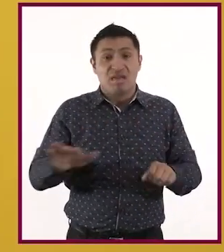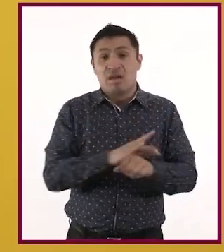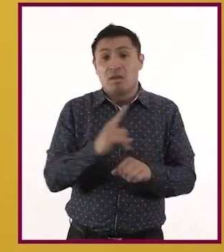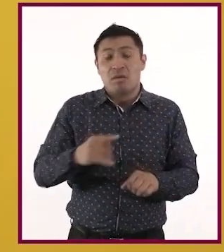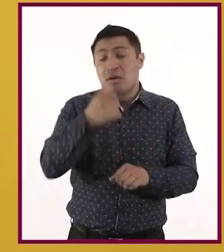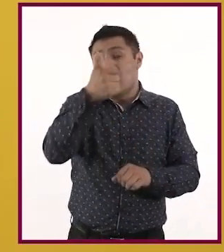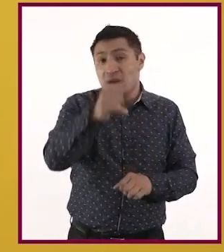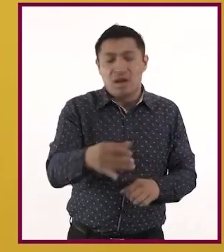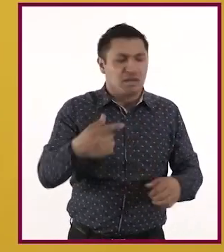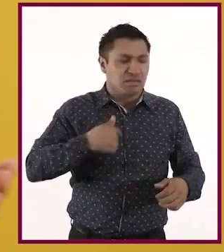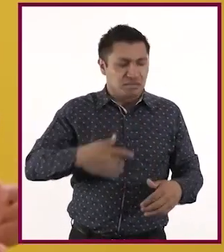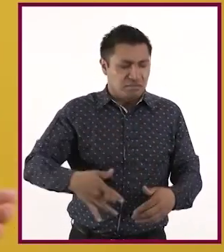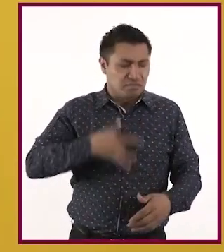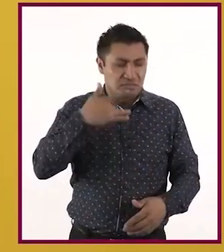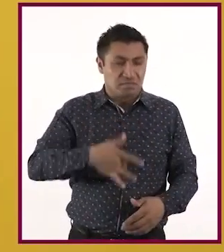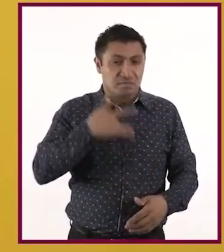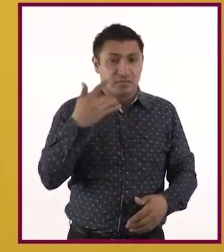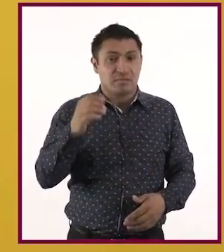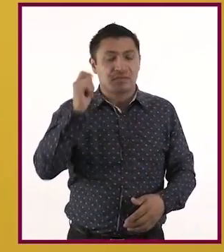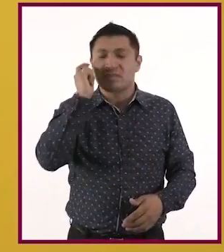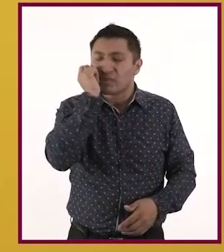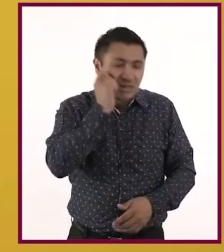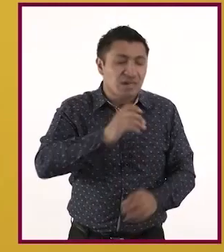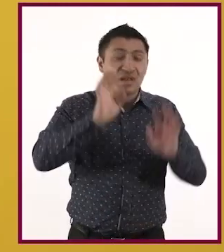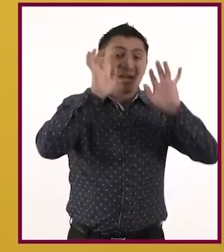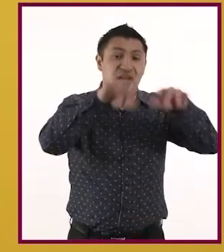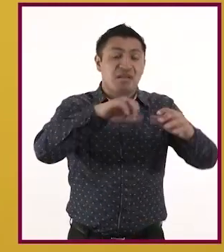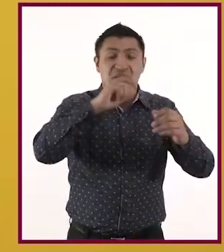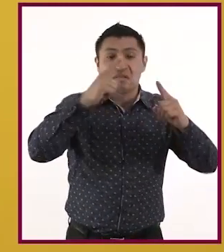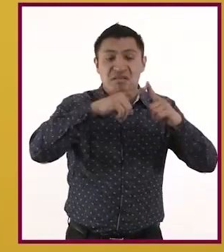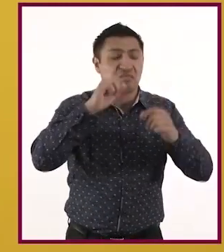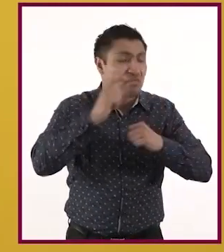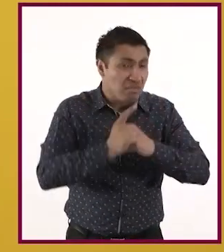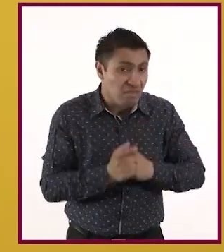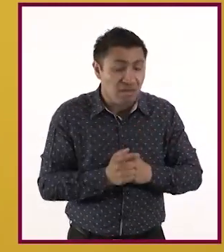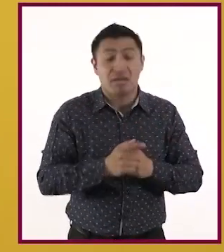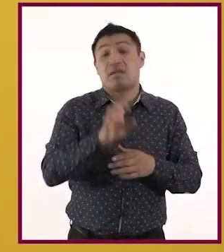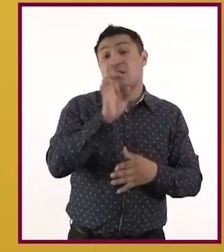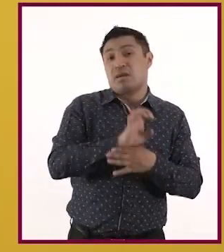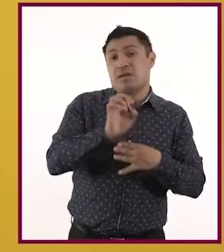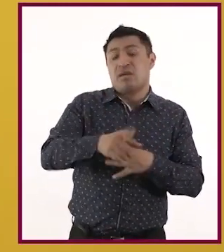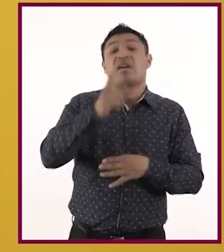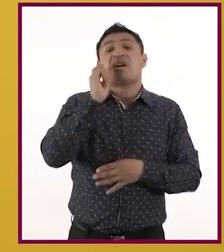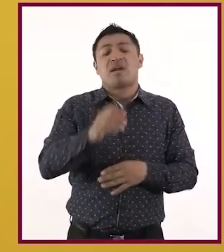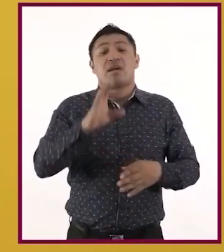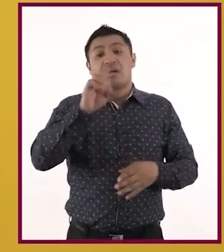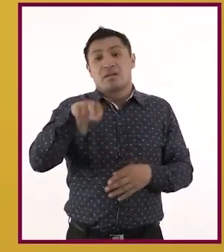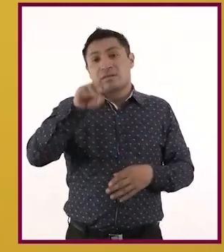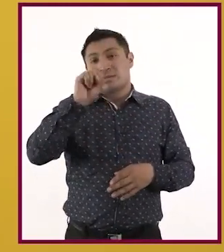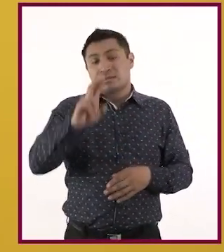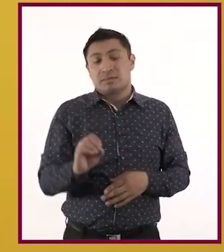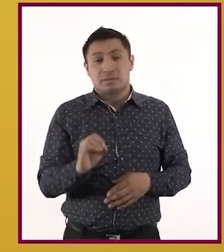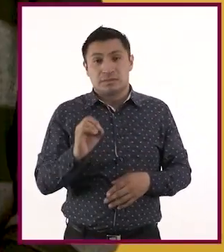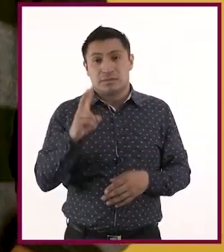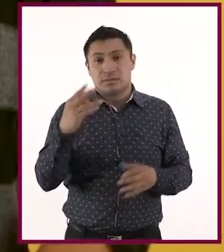esa persona, sin importar si está inscrito en alguna iglesia. Pues bien, ¿qué nos dice el Censo 2020 sobre religión? En